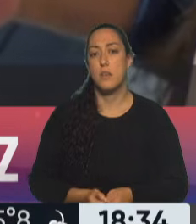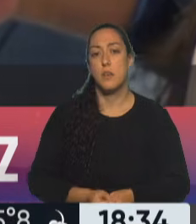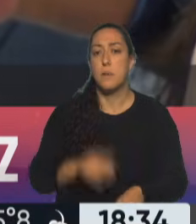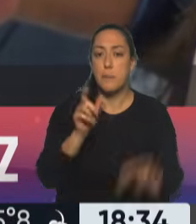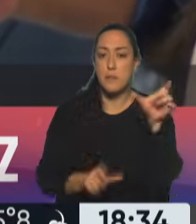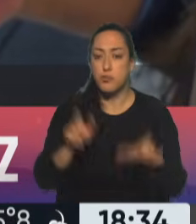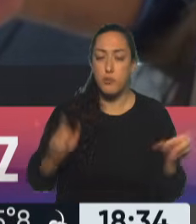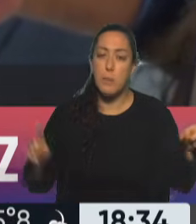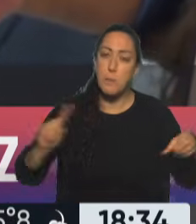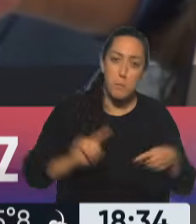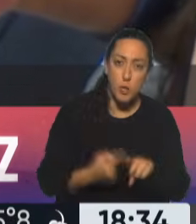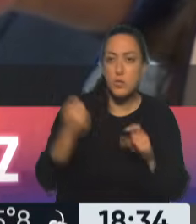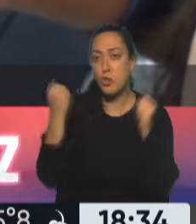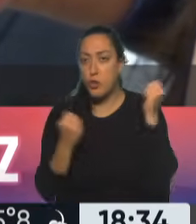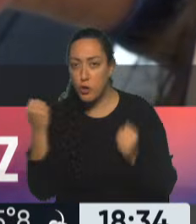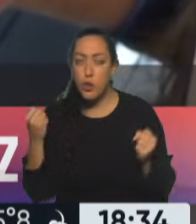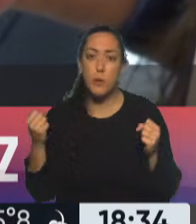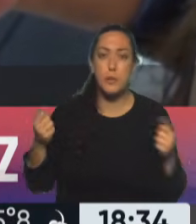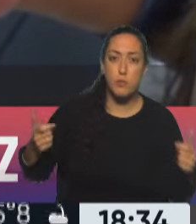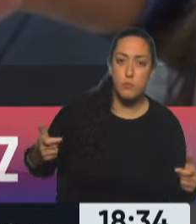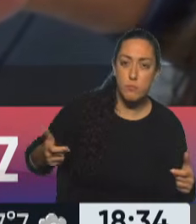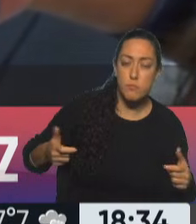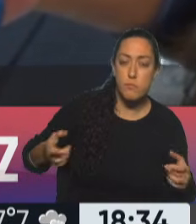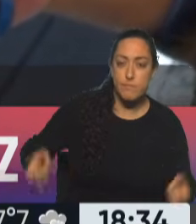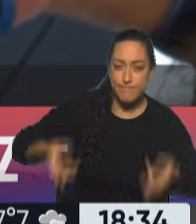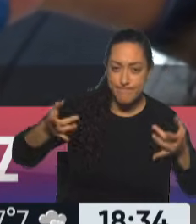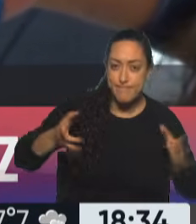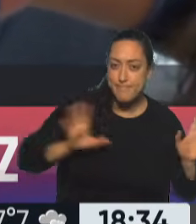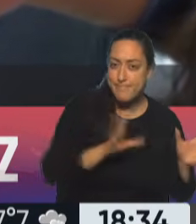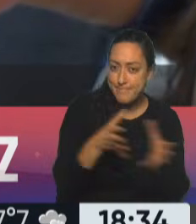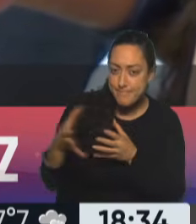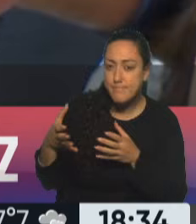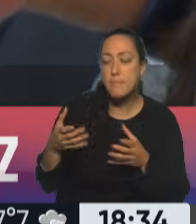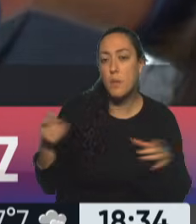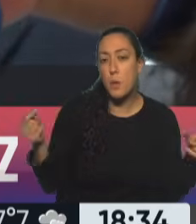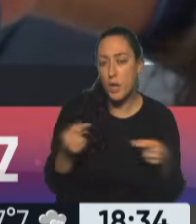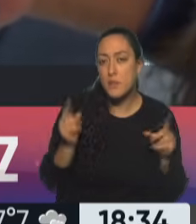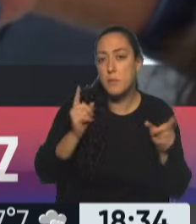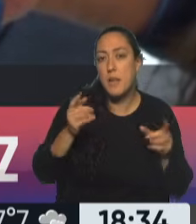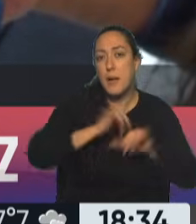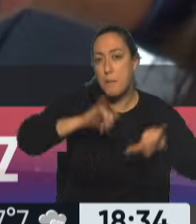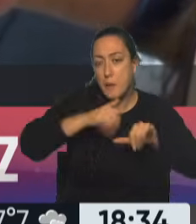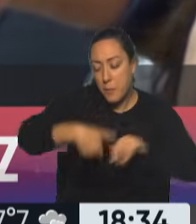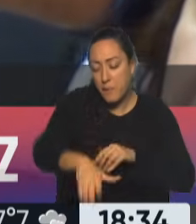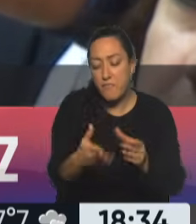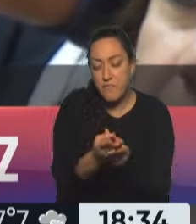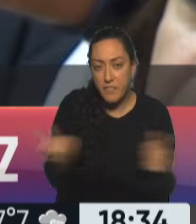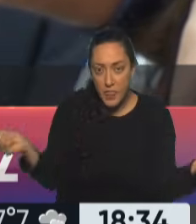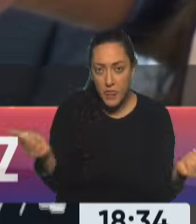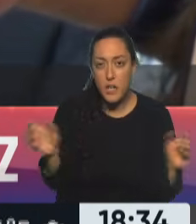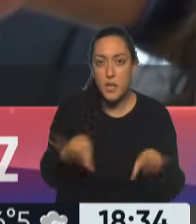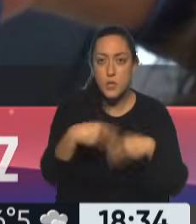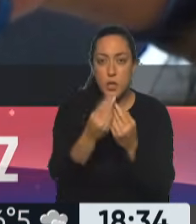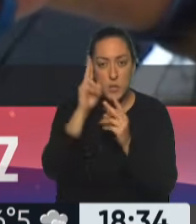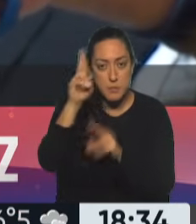agentes políticos, económicos, adversarios. Esa campaña está a punto de concluir. Hay que respetar el